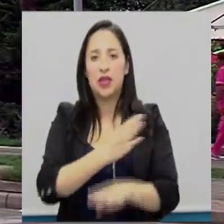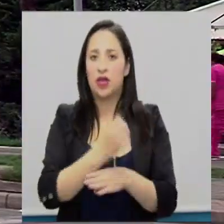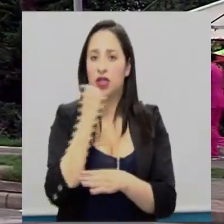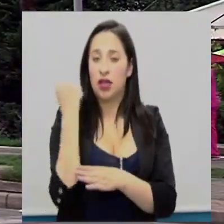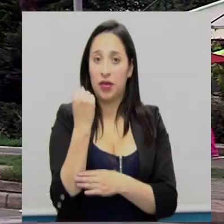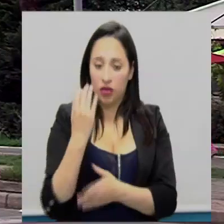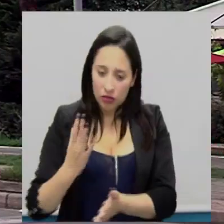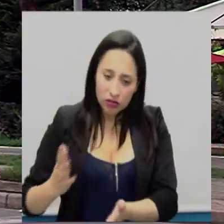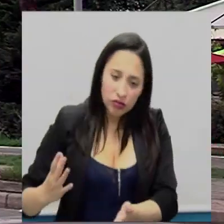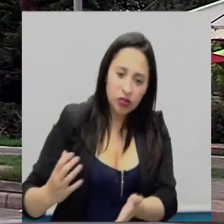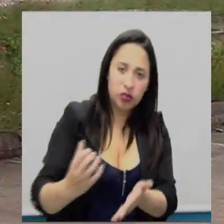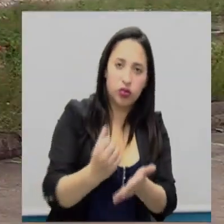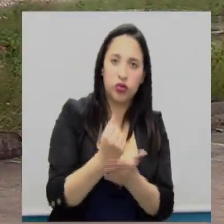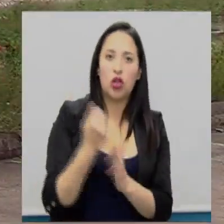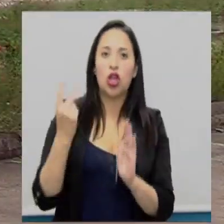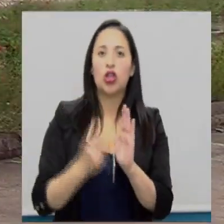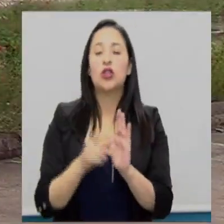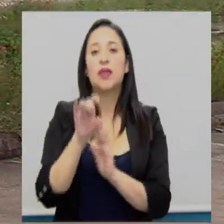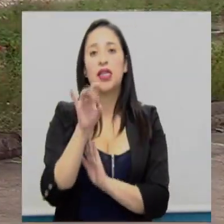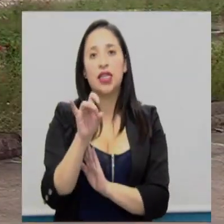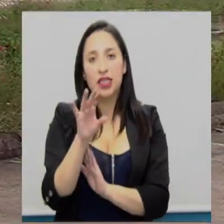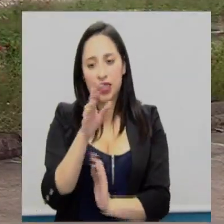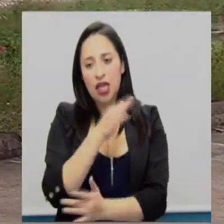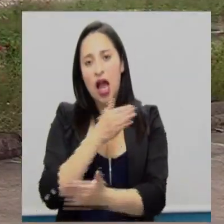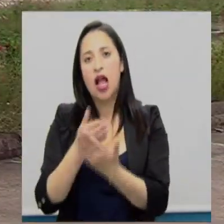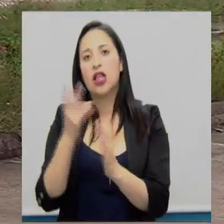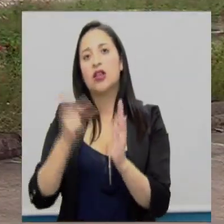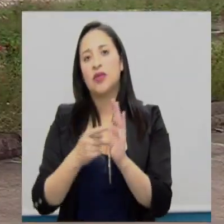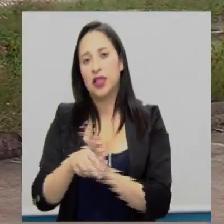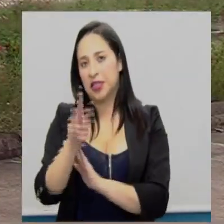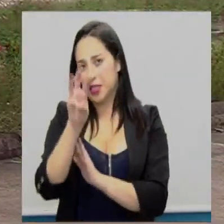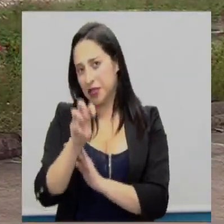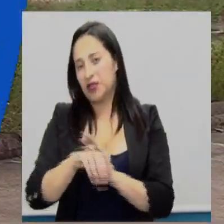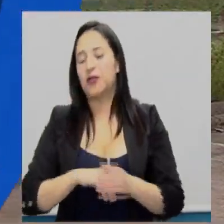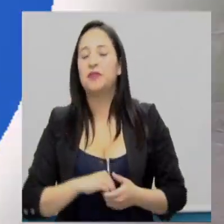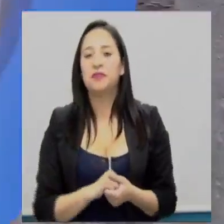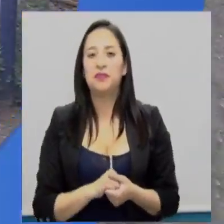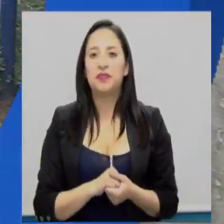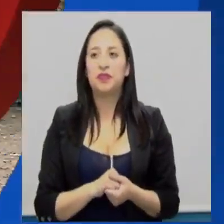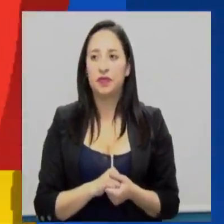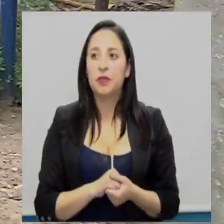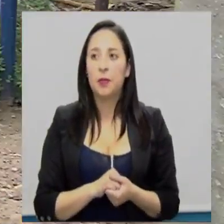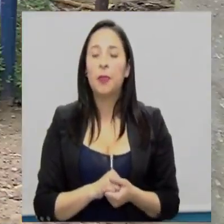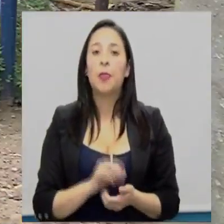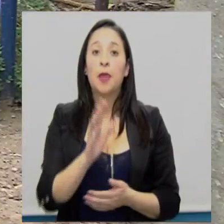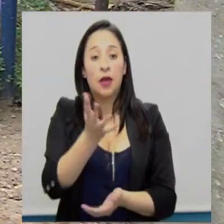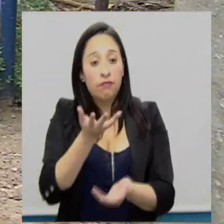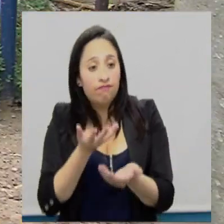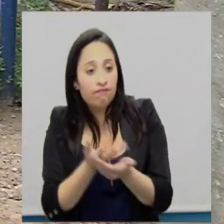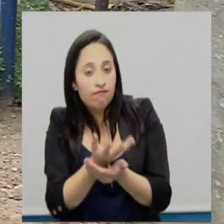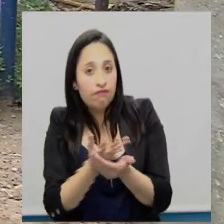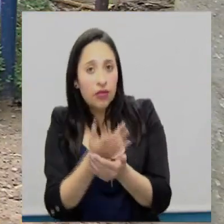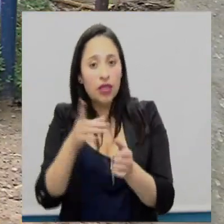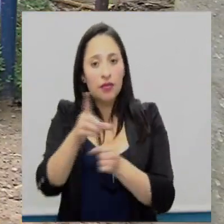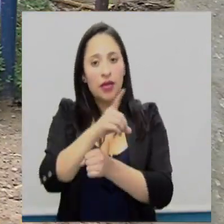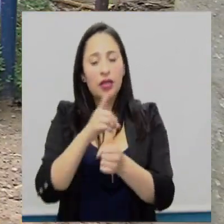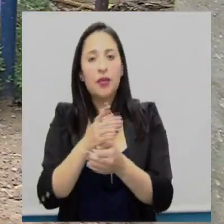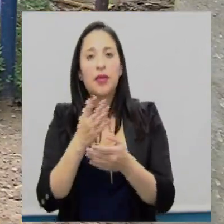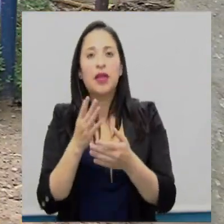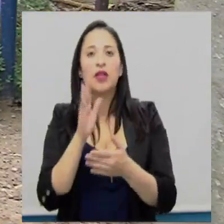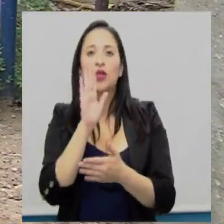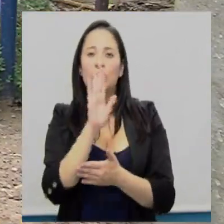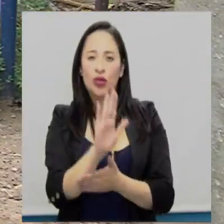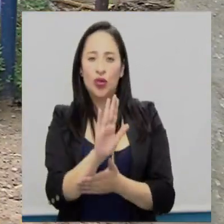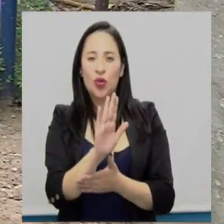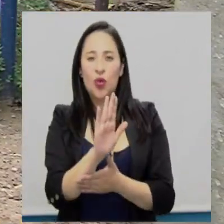mil millones de pesos recaudados en la vigencia 2015-2018. A través de su gerencia departamental en